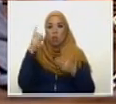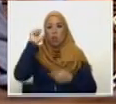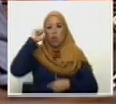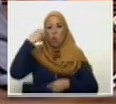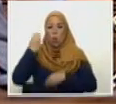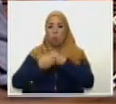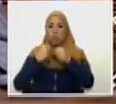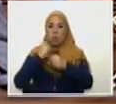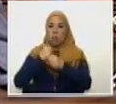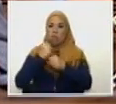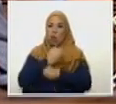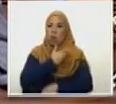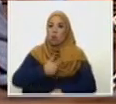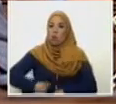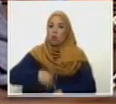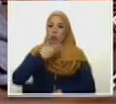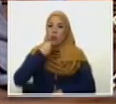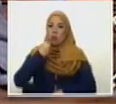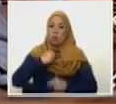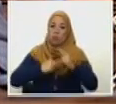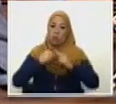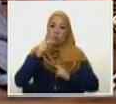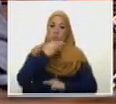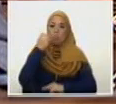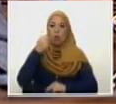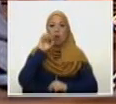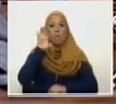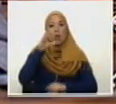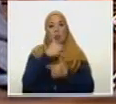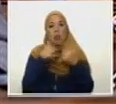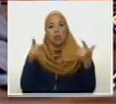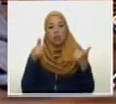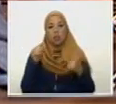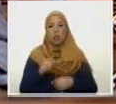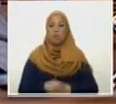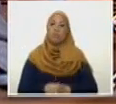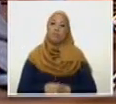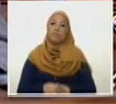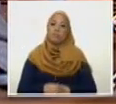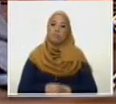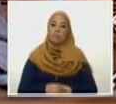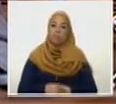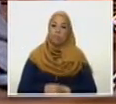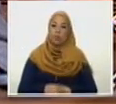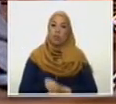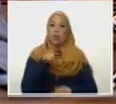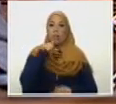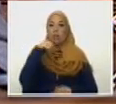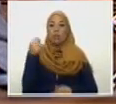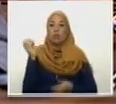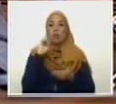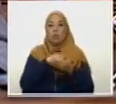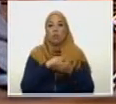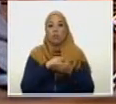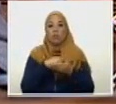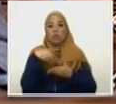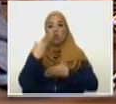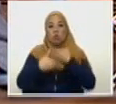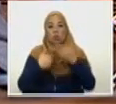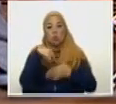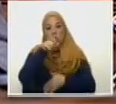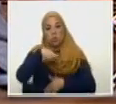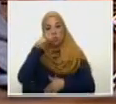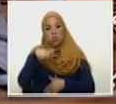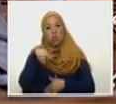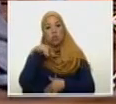en la labor de contribución para construir una patria independiente y soberana, así como ratificaron su disposición